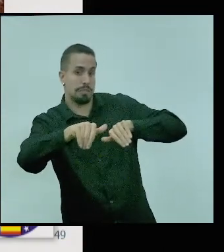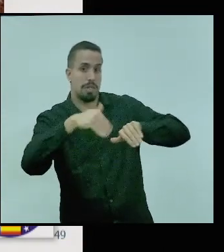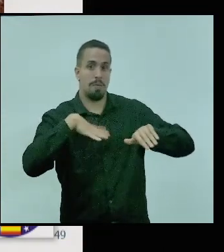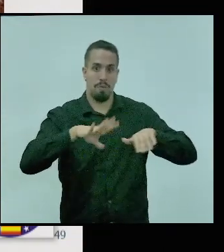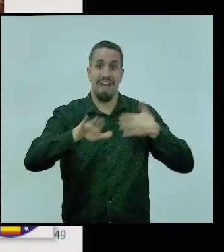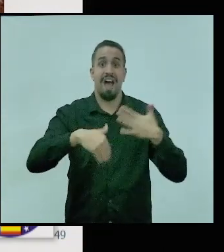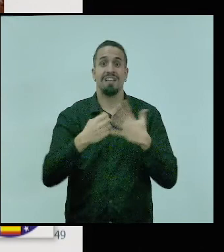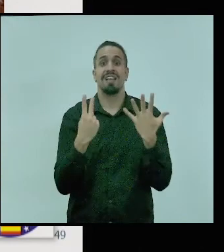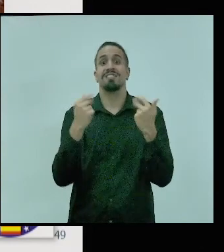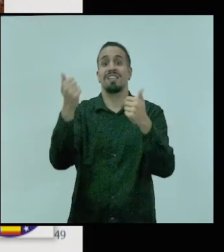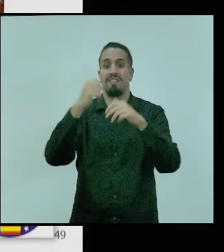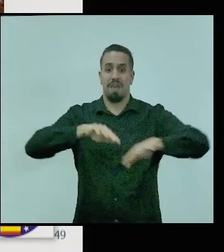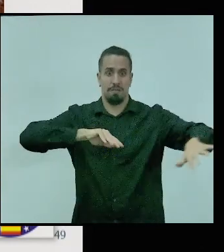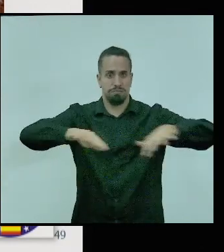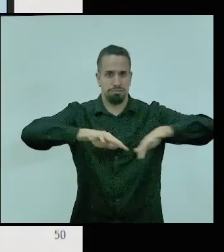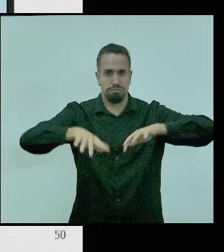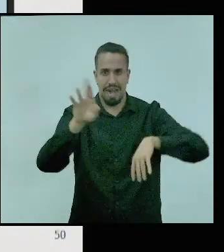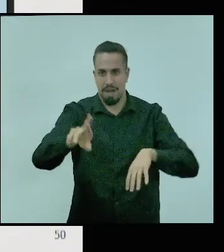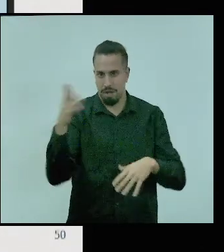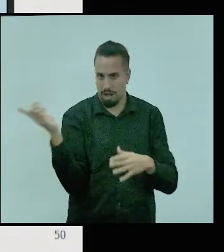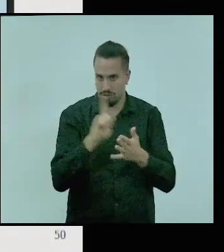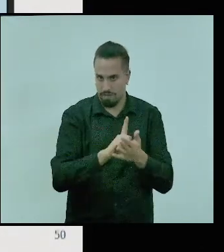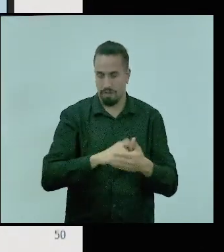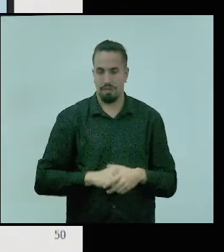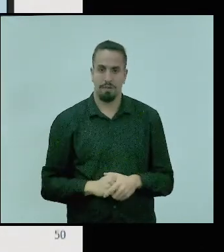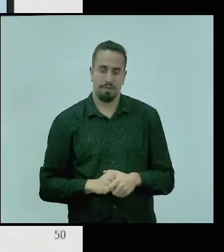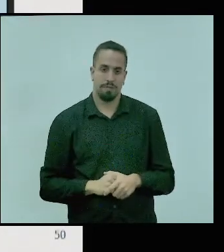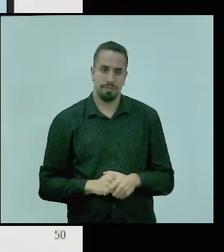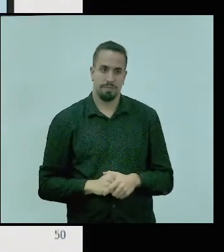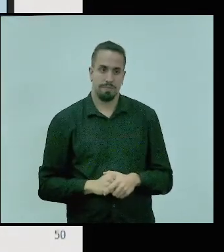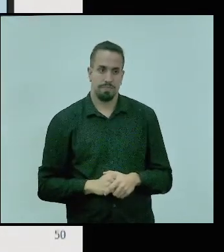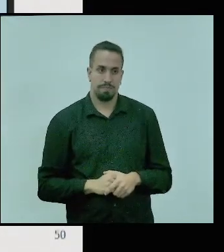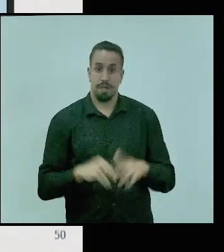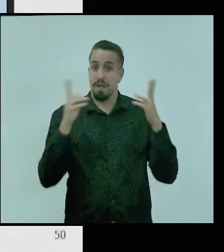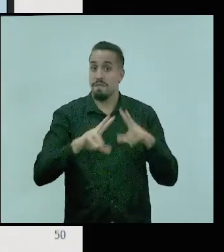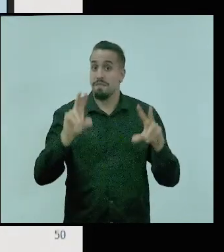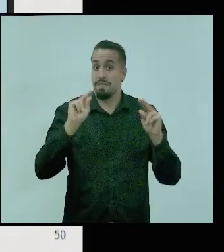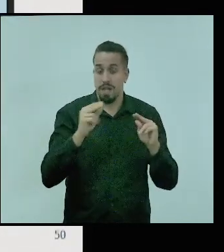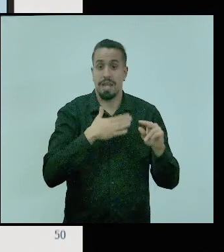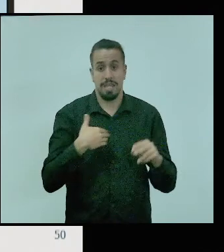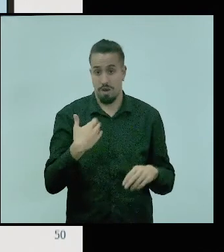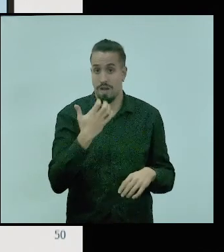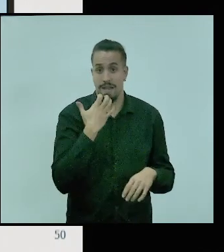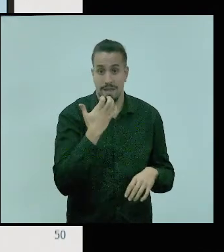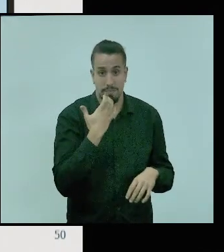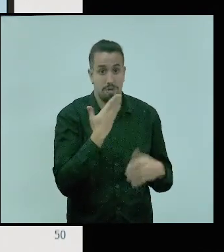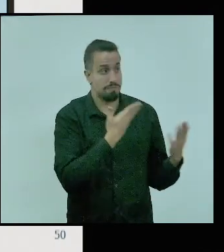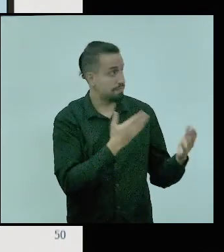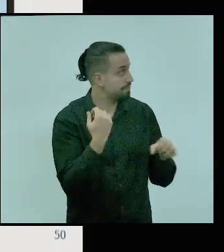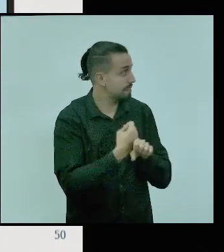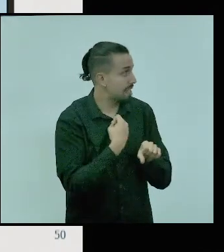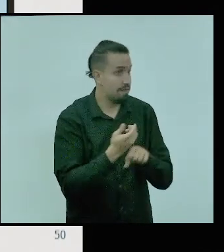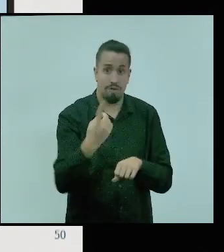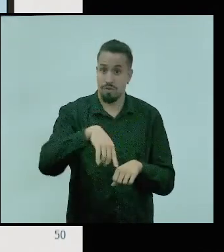hasta 7 días. ¿De acuerdo? Y para acabar, si quisiera poner el ejemplo del trabajo que